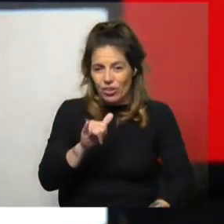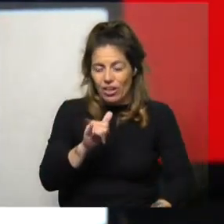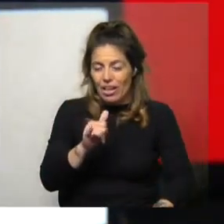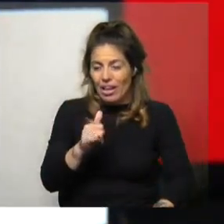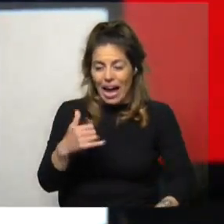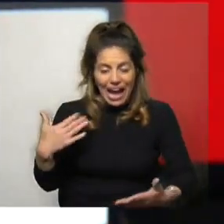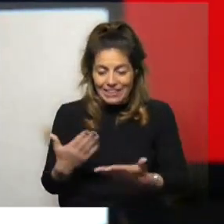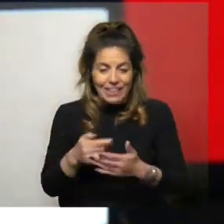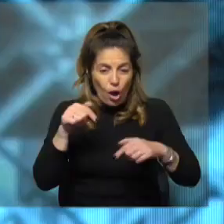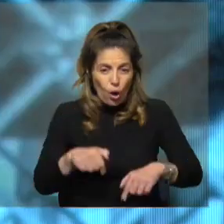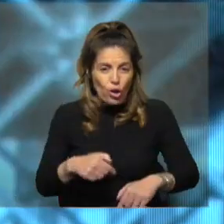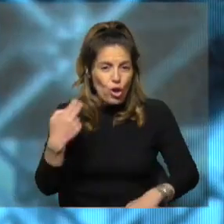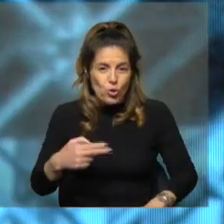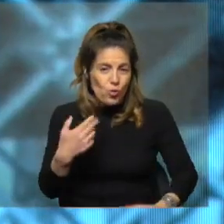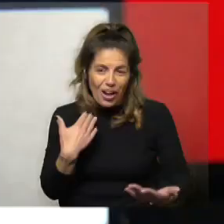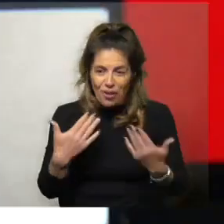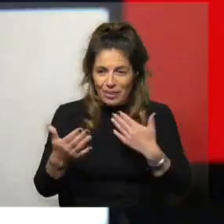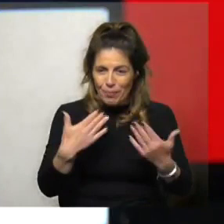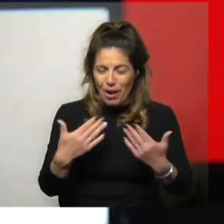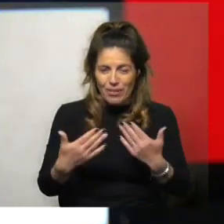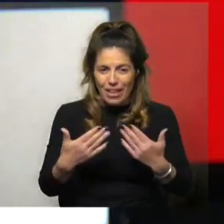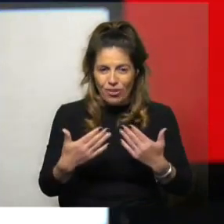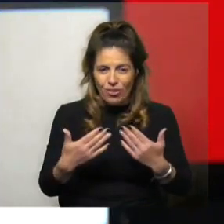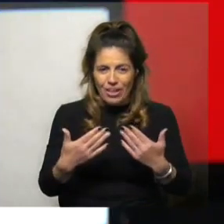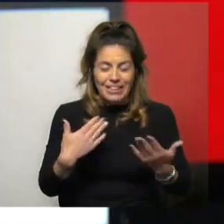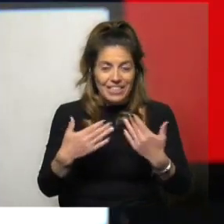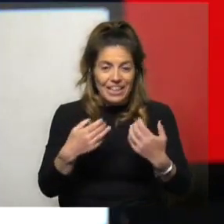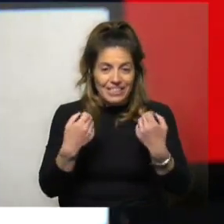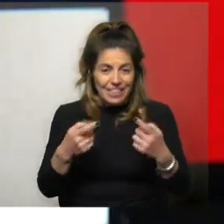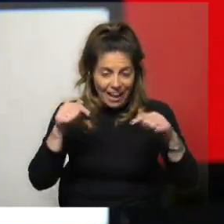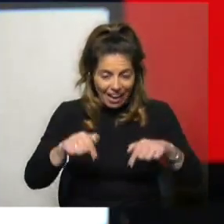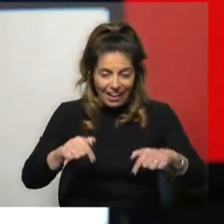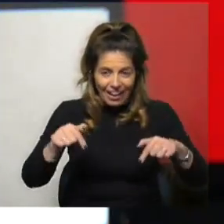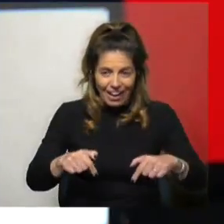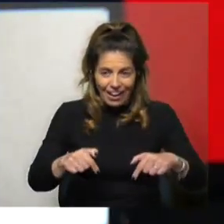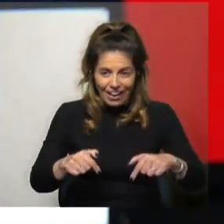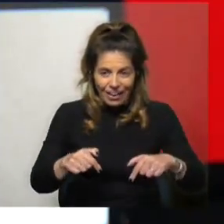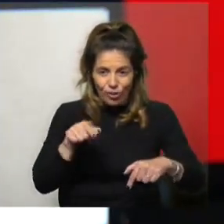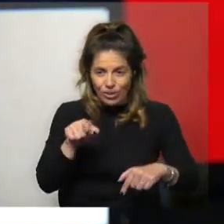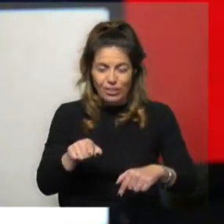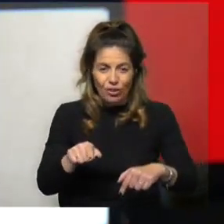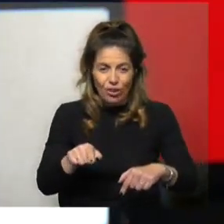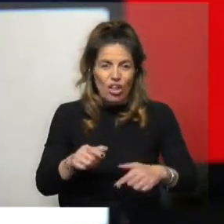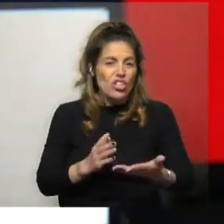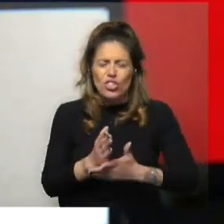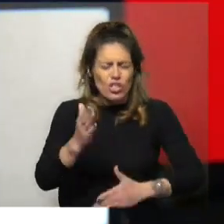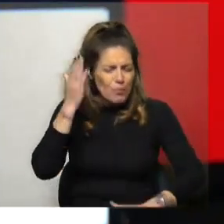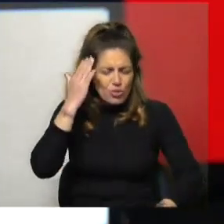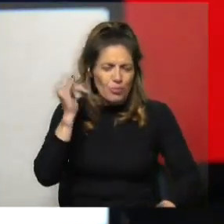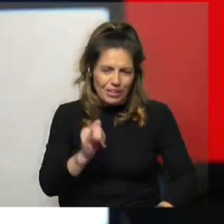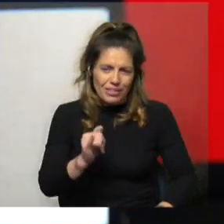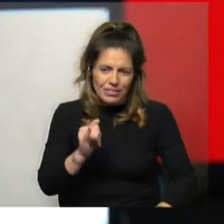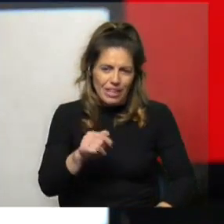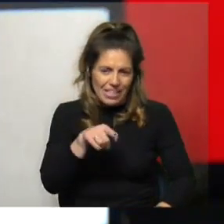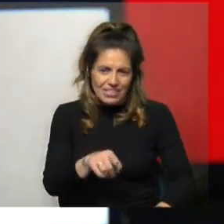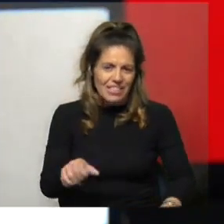hoy nunca lo habíamos hablado esta charla se da acá contigo profe y bueno este yo siempre supe que fue así